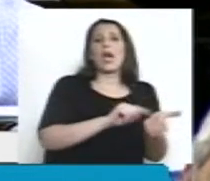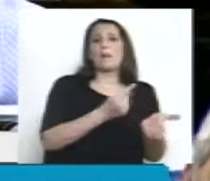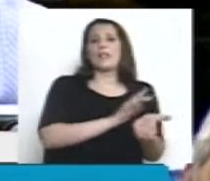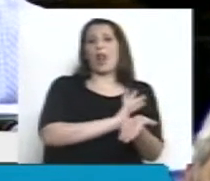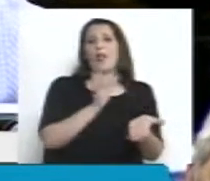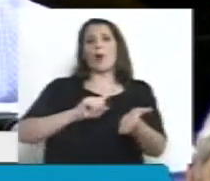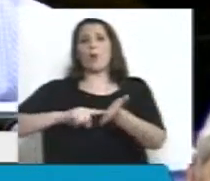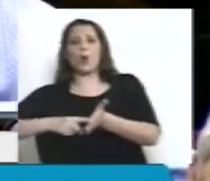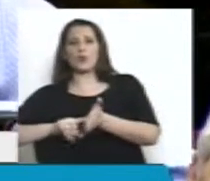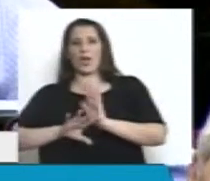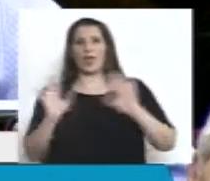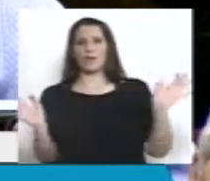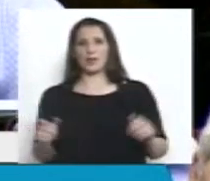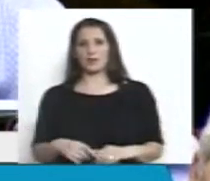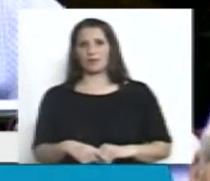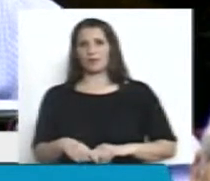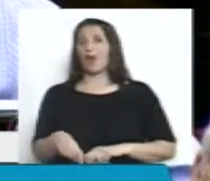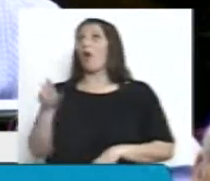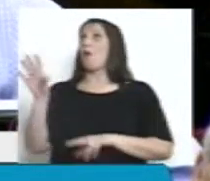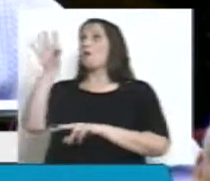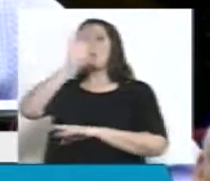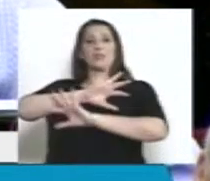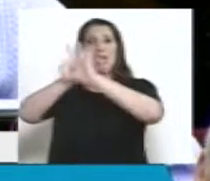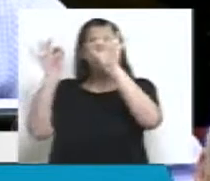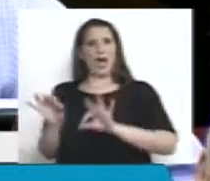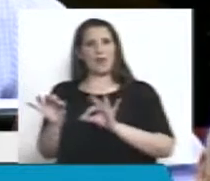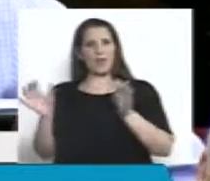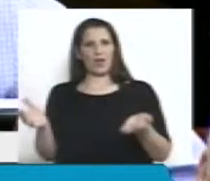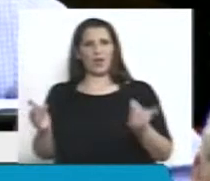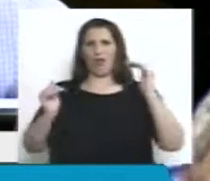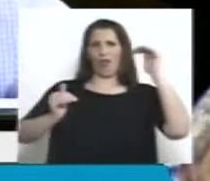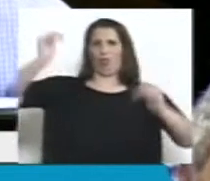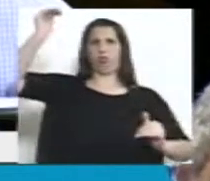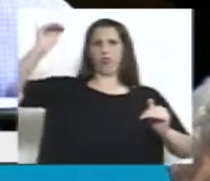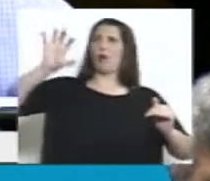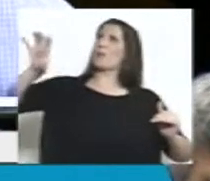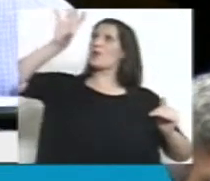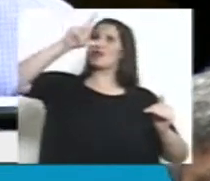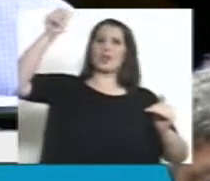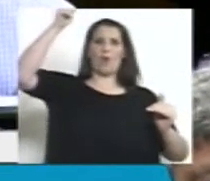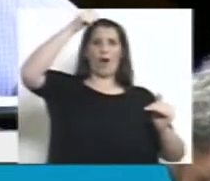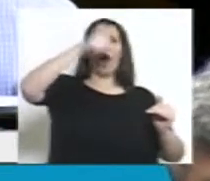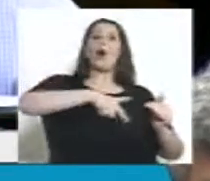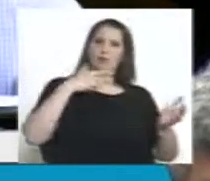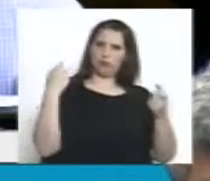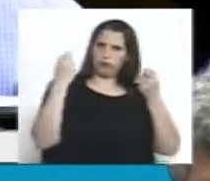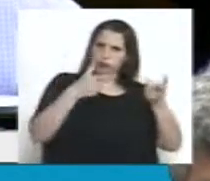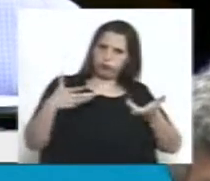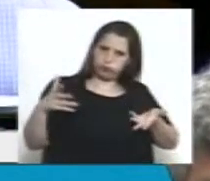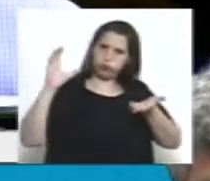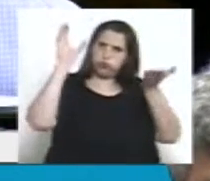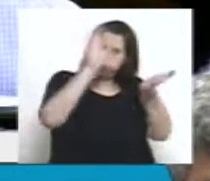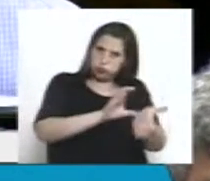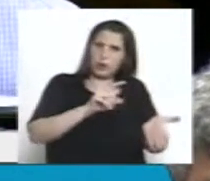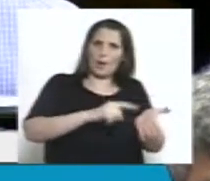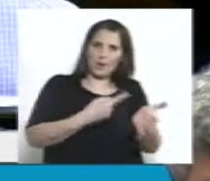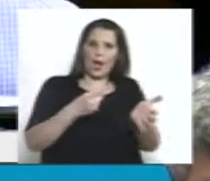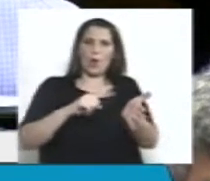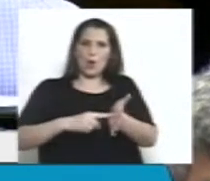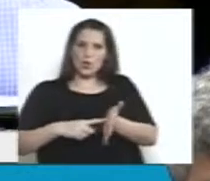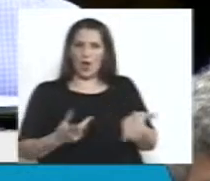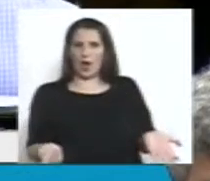federal y el Gran Buenos Aires. Una distribución inequitativa de los fondos públicos. Podríamos repetir